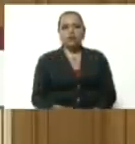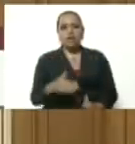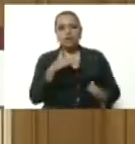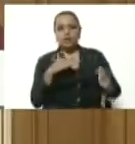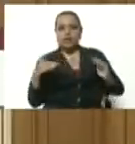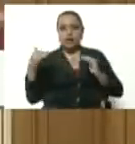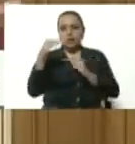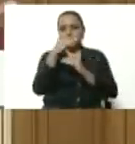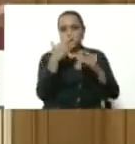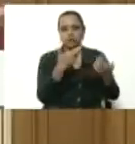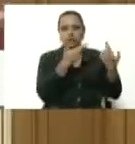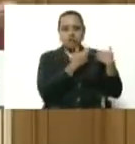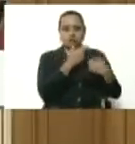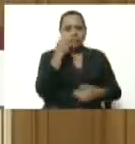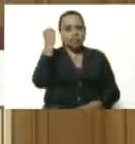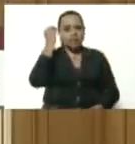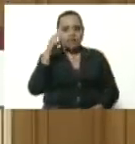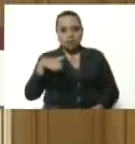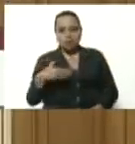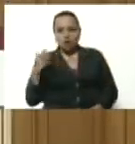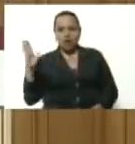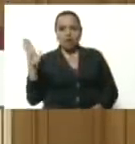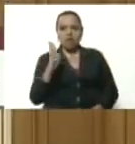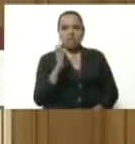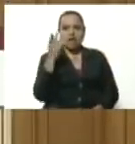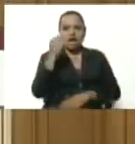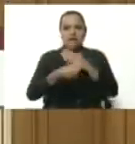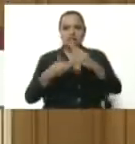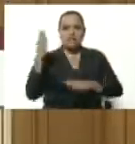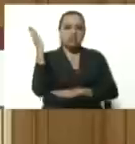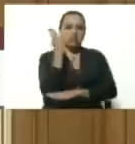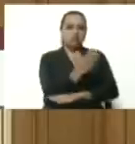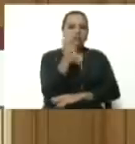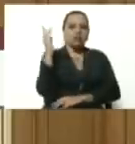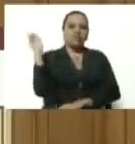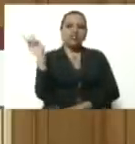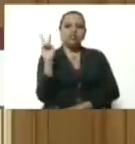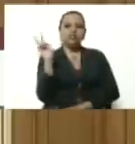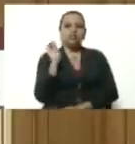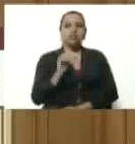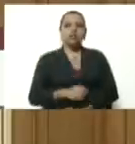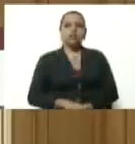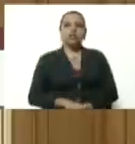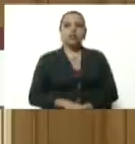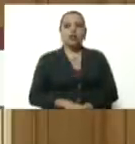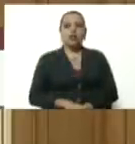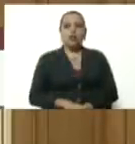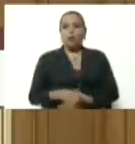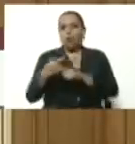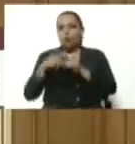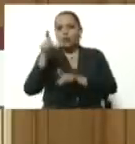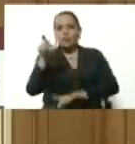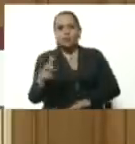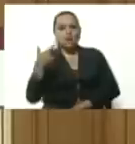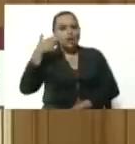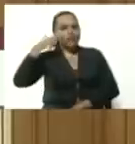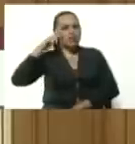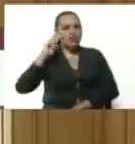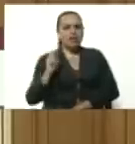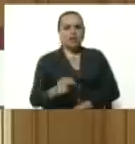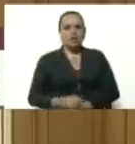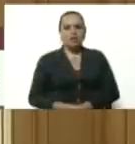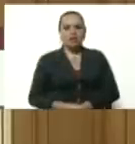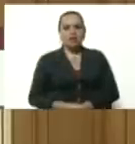cree que puede venir a imponer sanciones a Venezuela, es otro pillo que le sentó un estafador